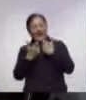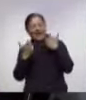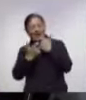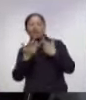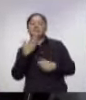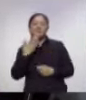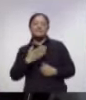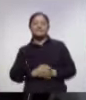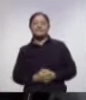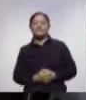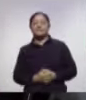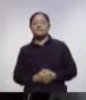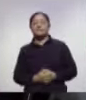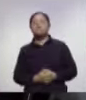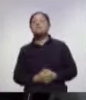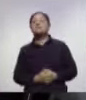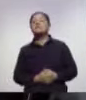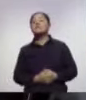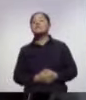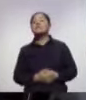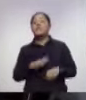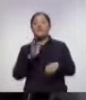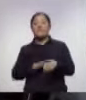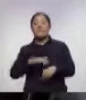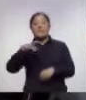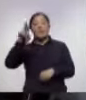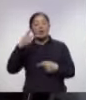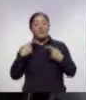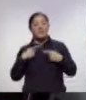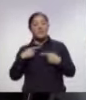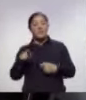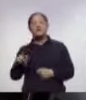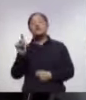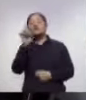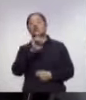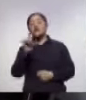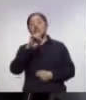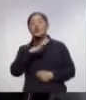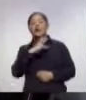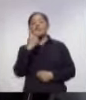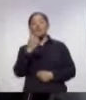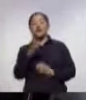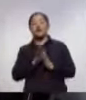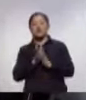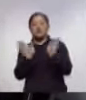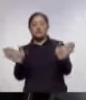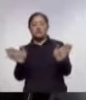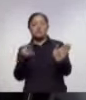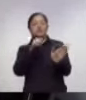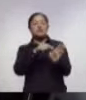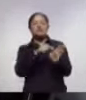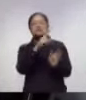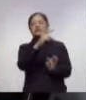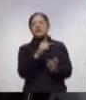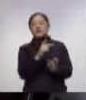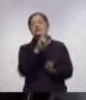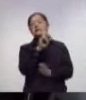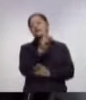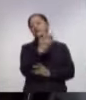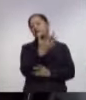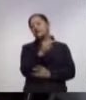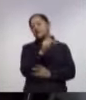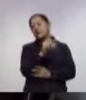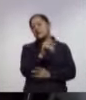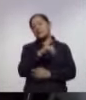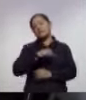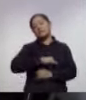para los aficionados de cierta edad, ya mayores? Eso ya es el domingo, tenemos dos rutas. Okay. La ruta corta, que son 35 kilómetros,